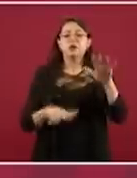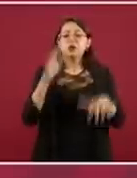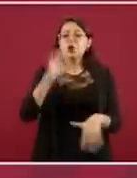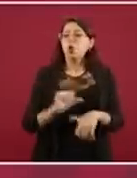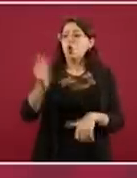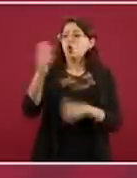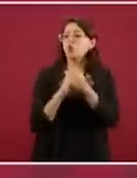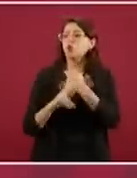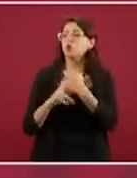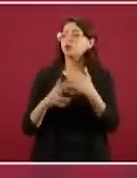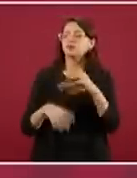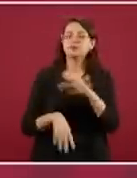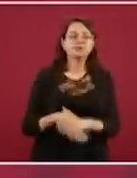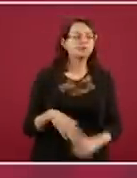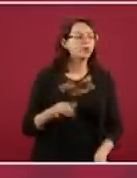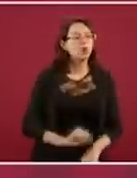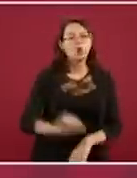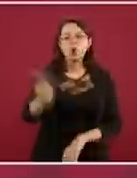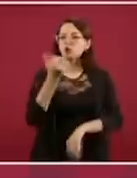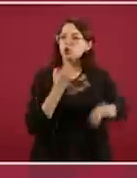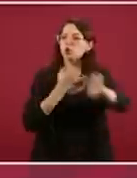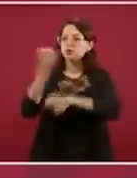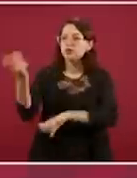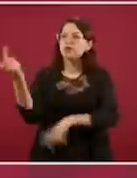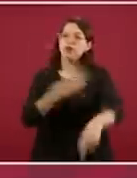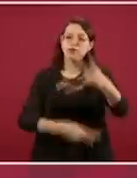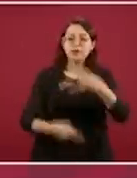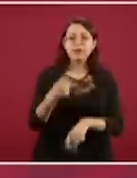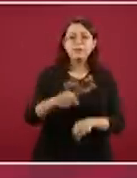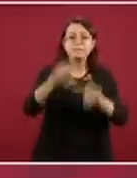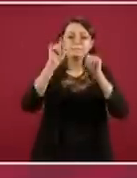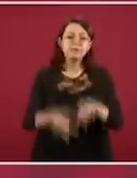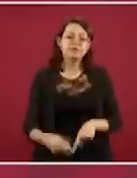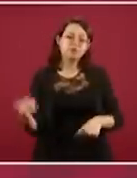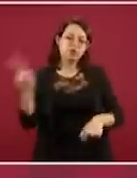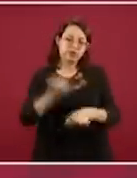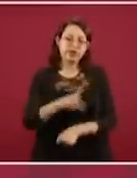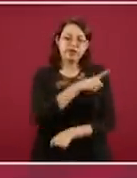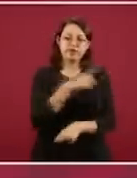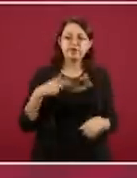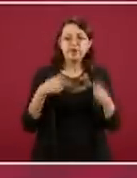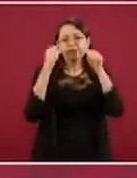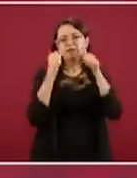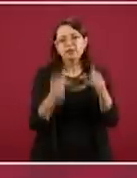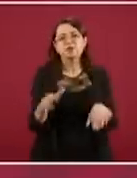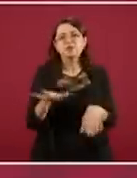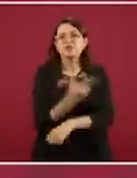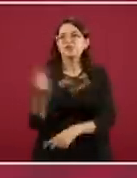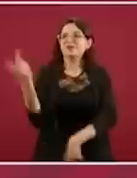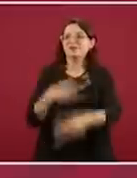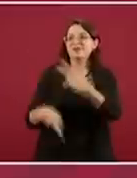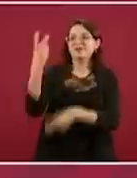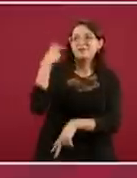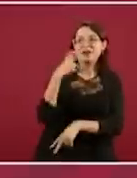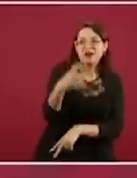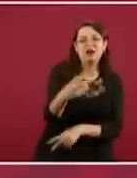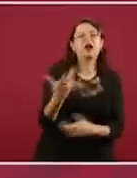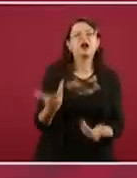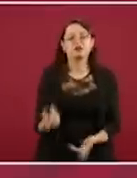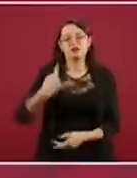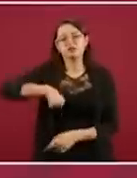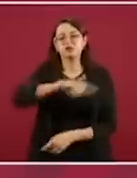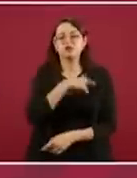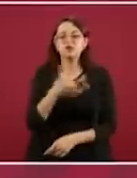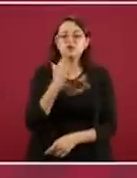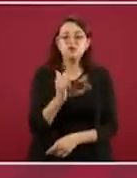provincia y que están aquí, que ese mismo día los atienda la dependencia. Esa es una tarea que también nosotros tratamos de hacer